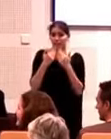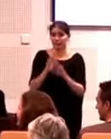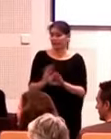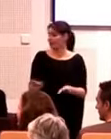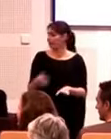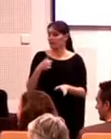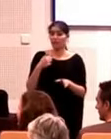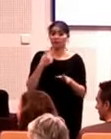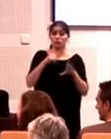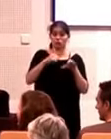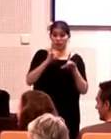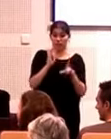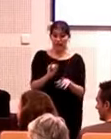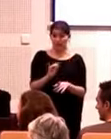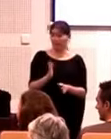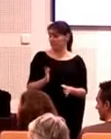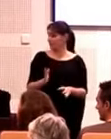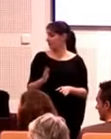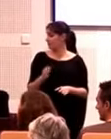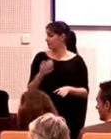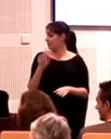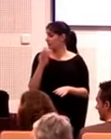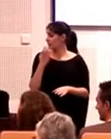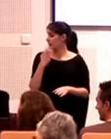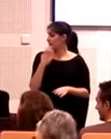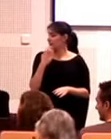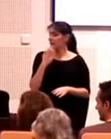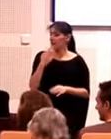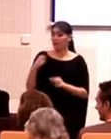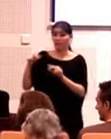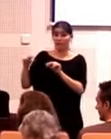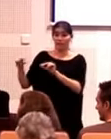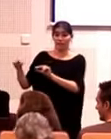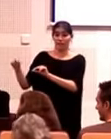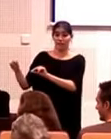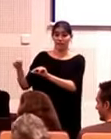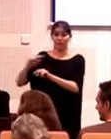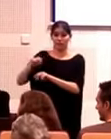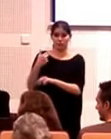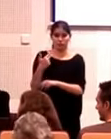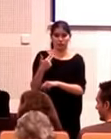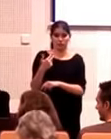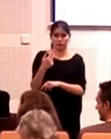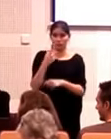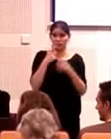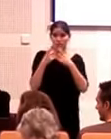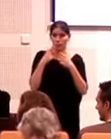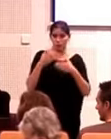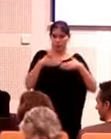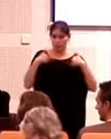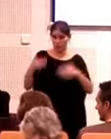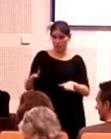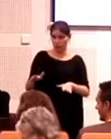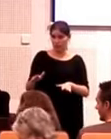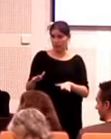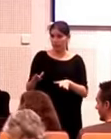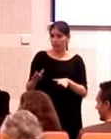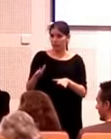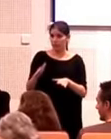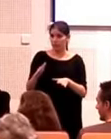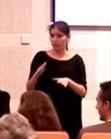Está en YouTube. De todas formas, cuando terminemos de intervenir todos, vamos, saco las preguntas que queráis y que sin, vamos,